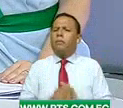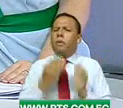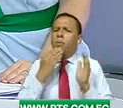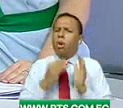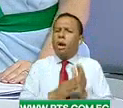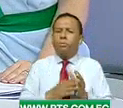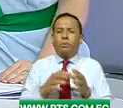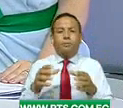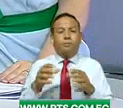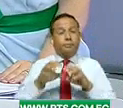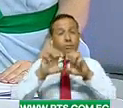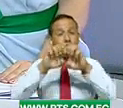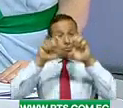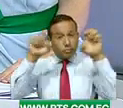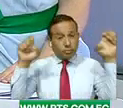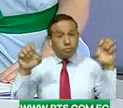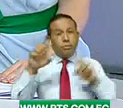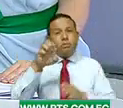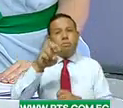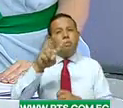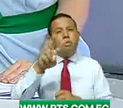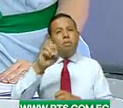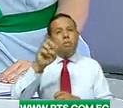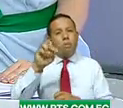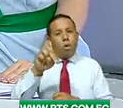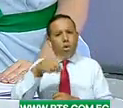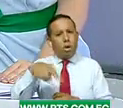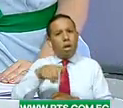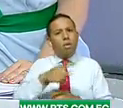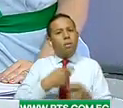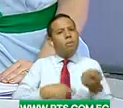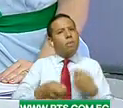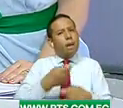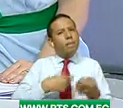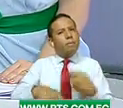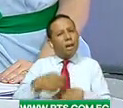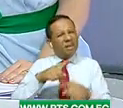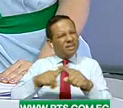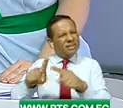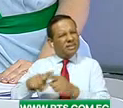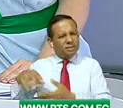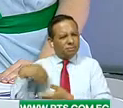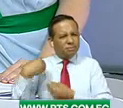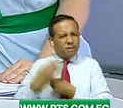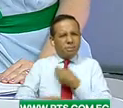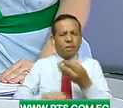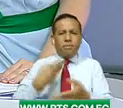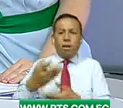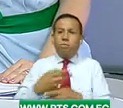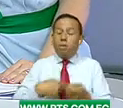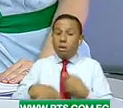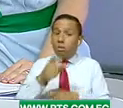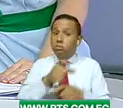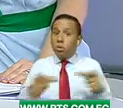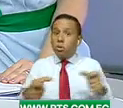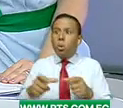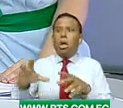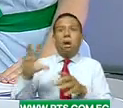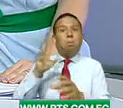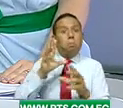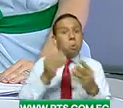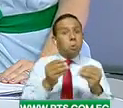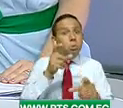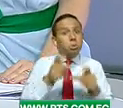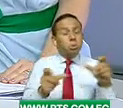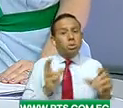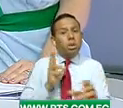de la compañía Avon ha beneficiado a un sinnúmero de mujeres que buscan independencia financiera, crecimiento personal y a su vez manejar